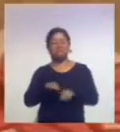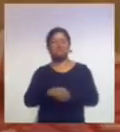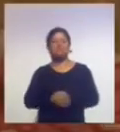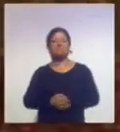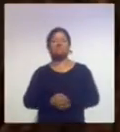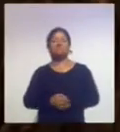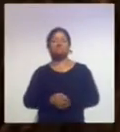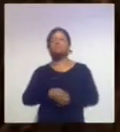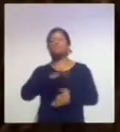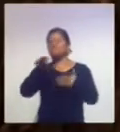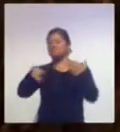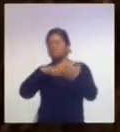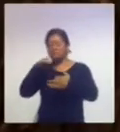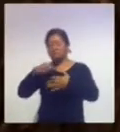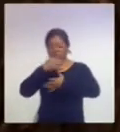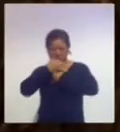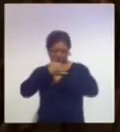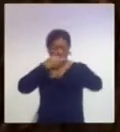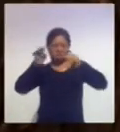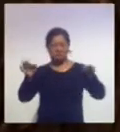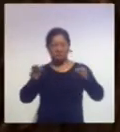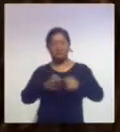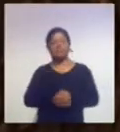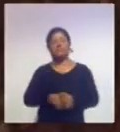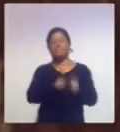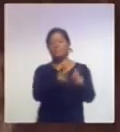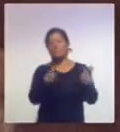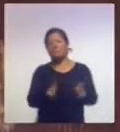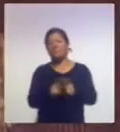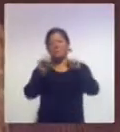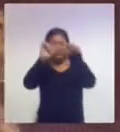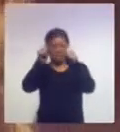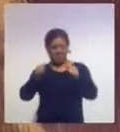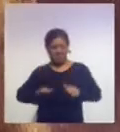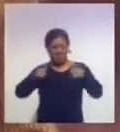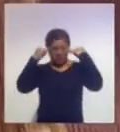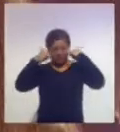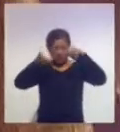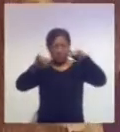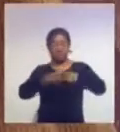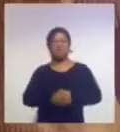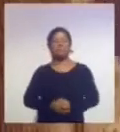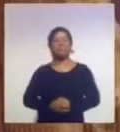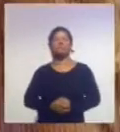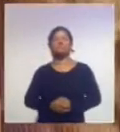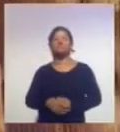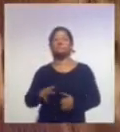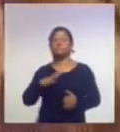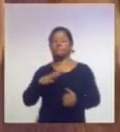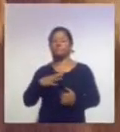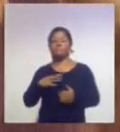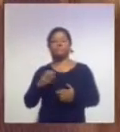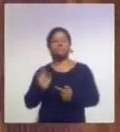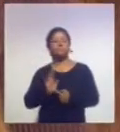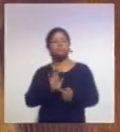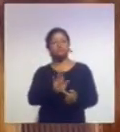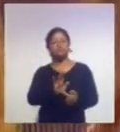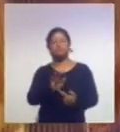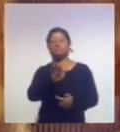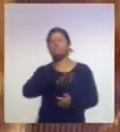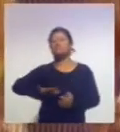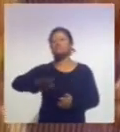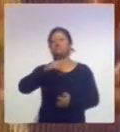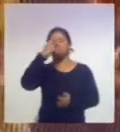Integrantes del grupo Arte Taurino de Huamantla destacaron que el segundo coloquio internacional taurino les brindó un importante escaparate para promover